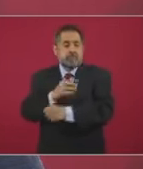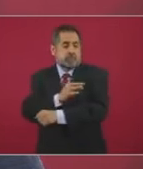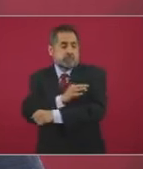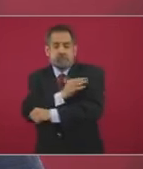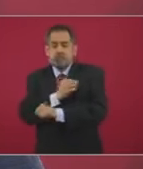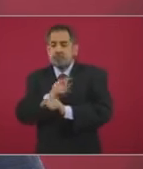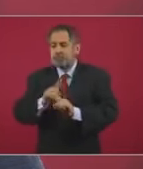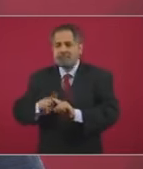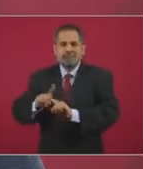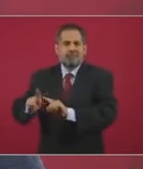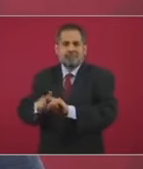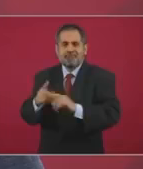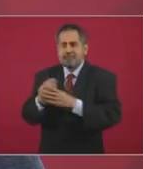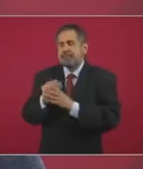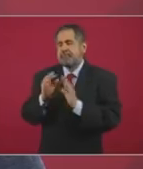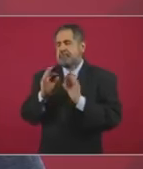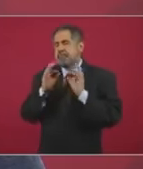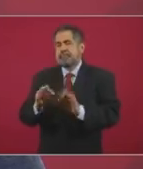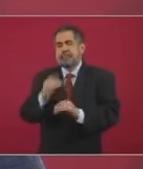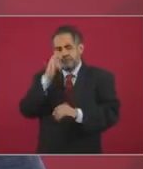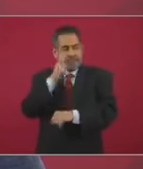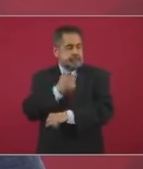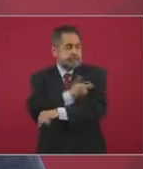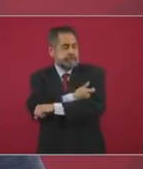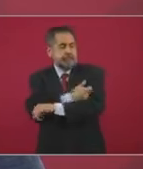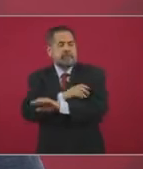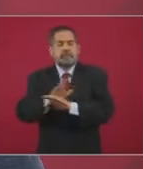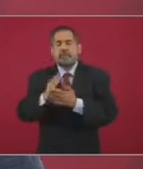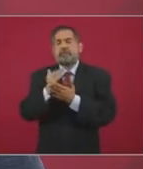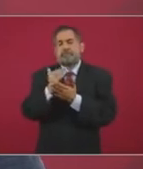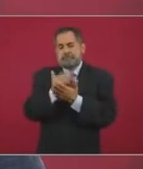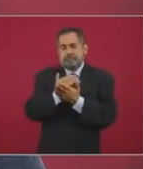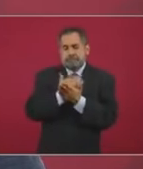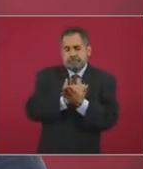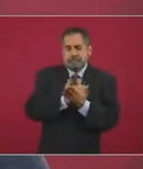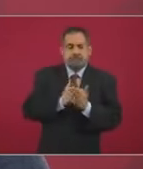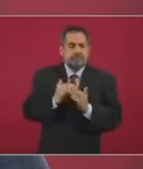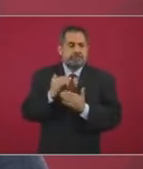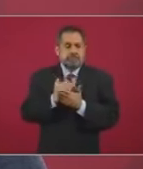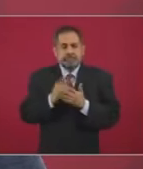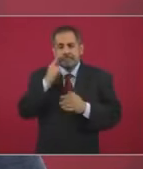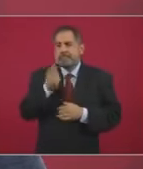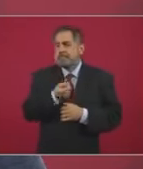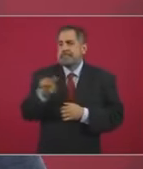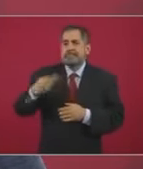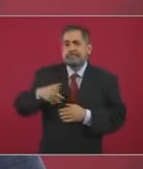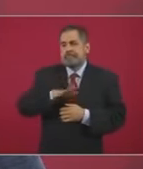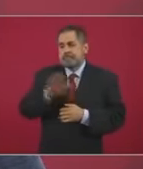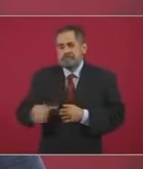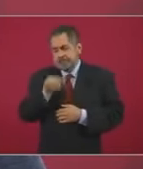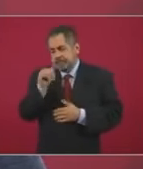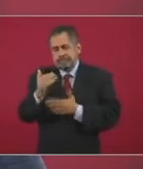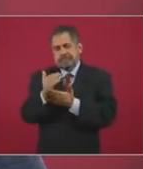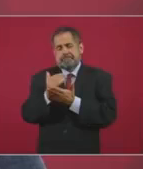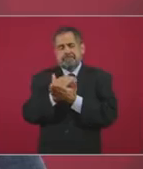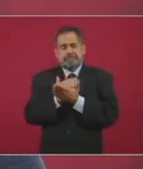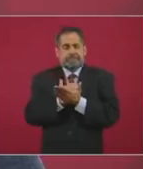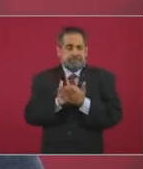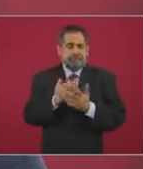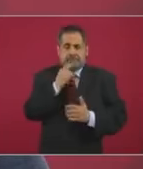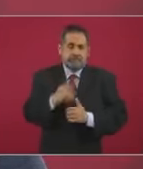vacunas para prevenir o atenuar la enfermedad de COVID-19 y evitar más muertes.